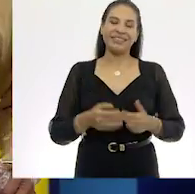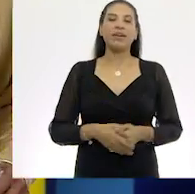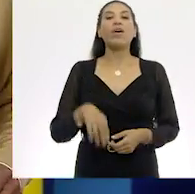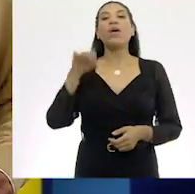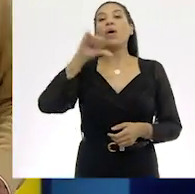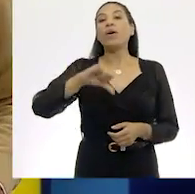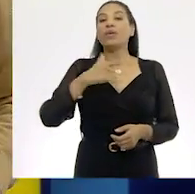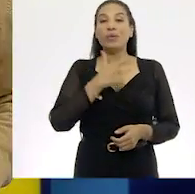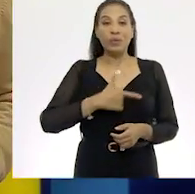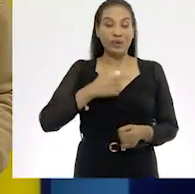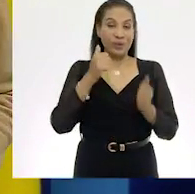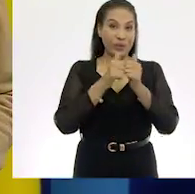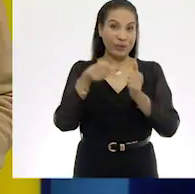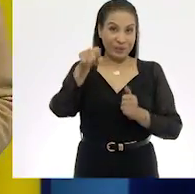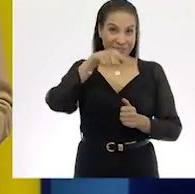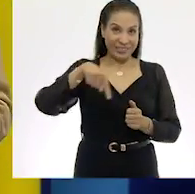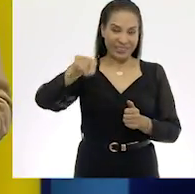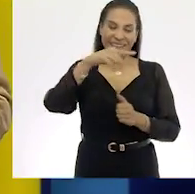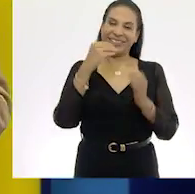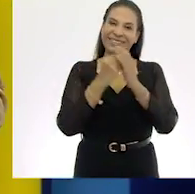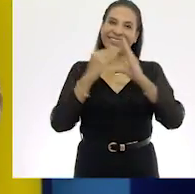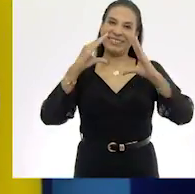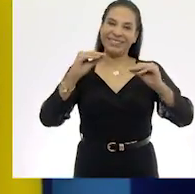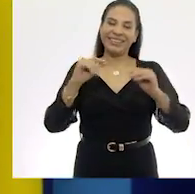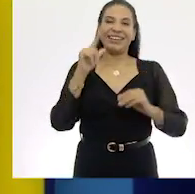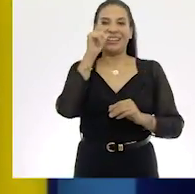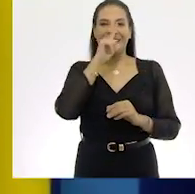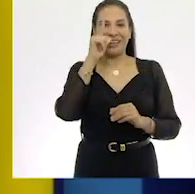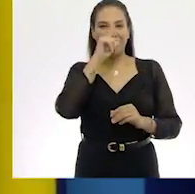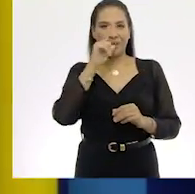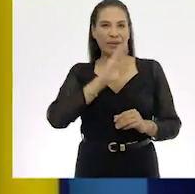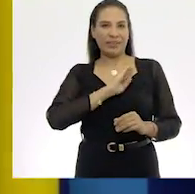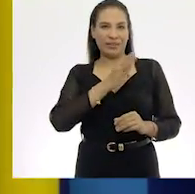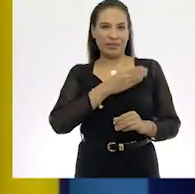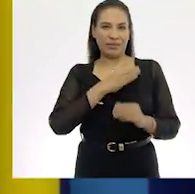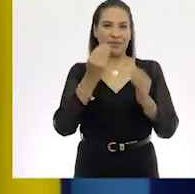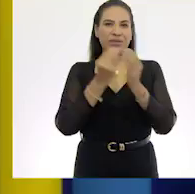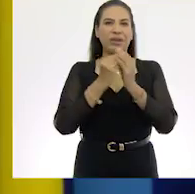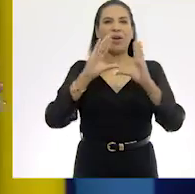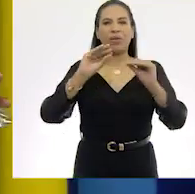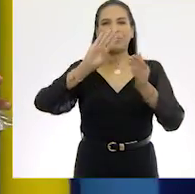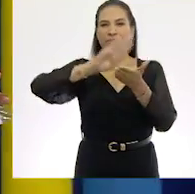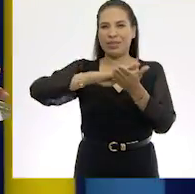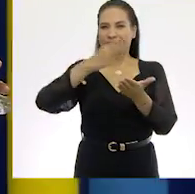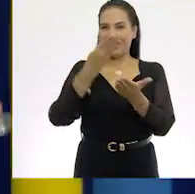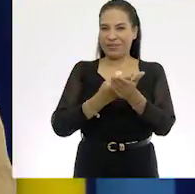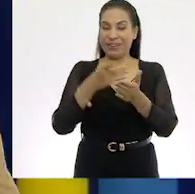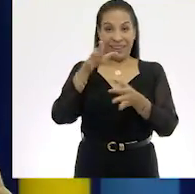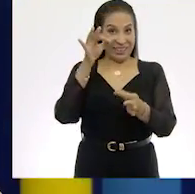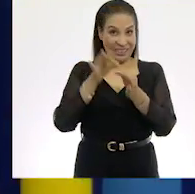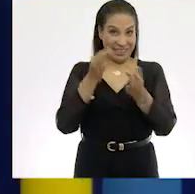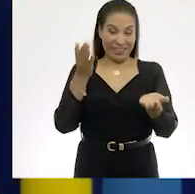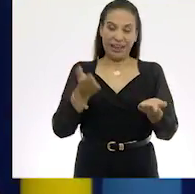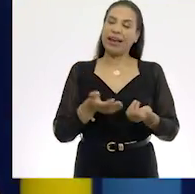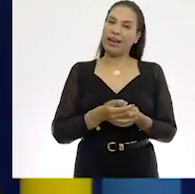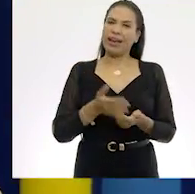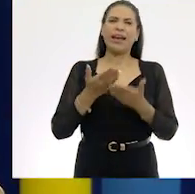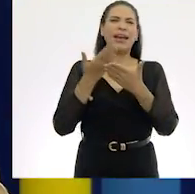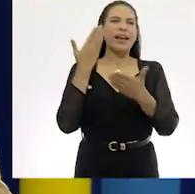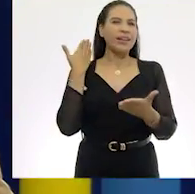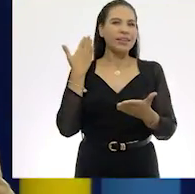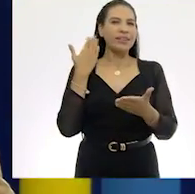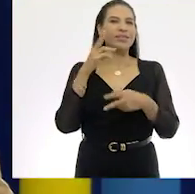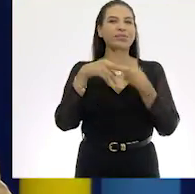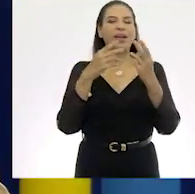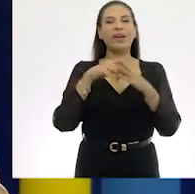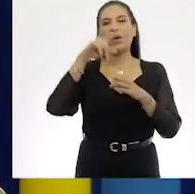Vamos a tener el gusto de estar con ustedes en esta clase de lengua materna, clase bilingüe. ¿Están listos? Pero antes vamos